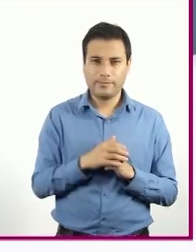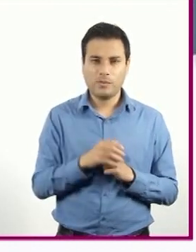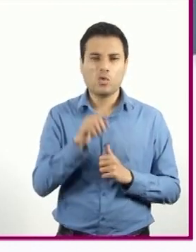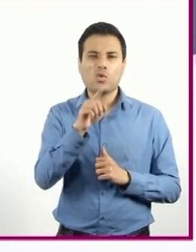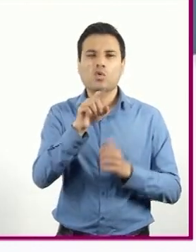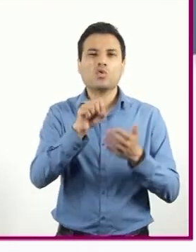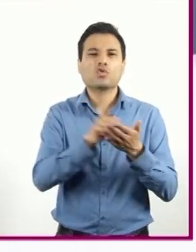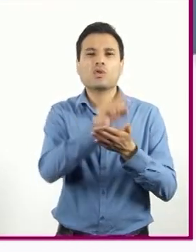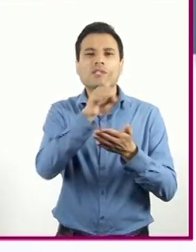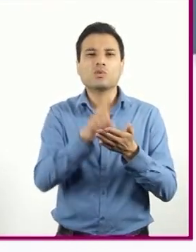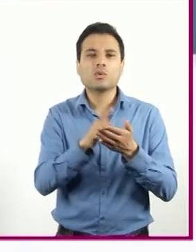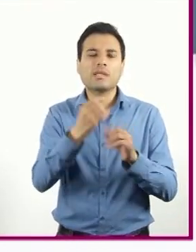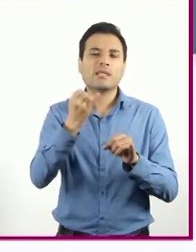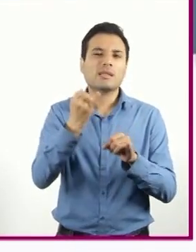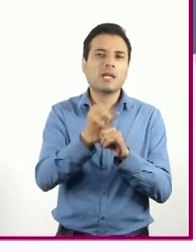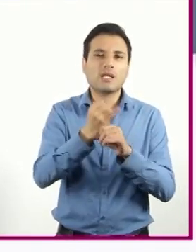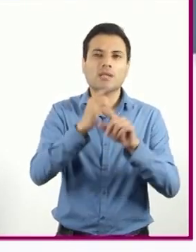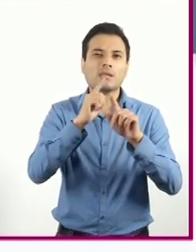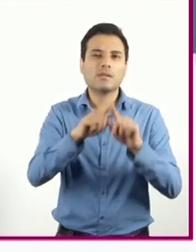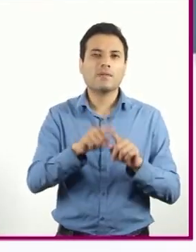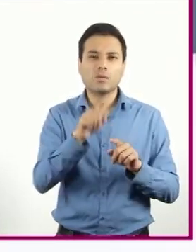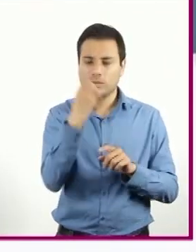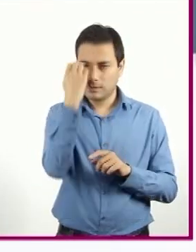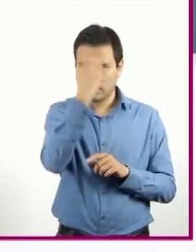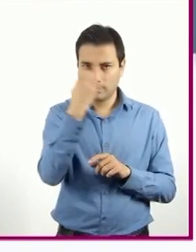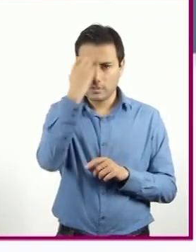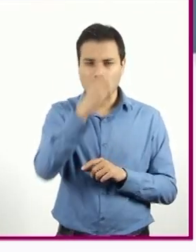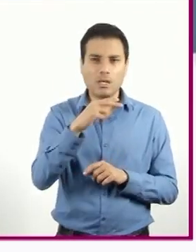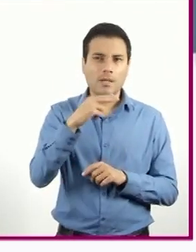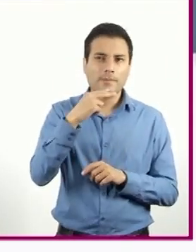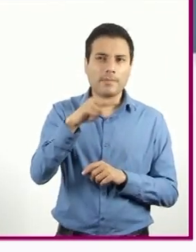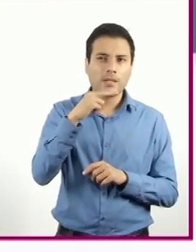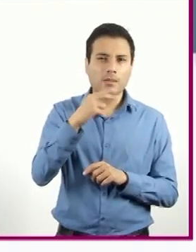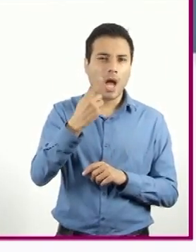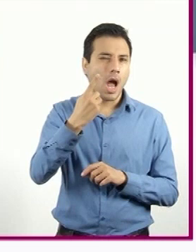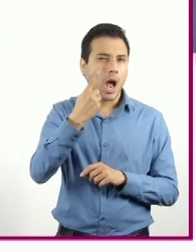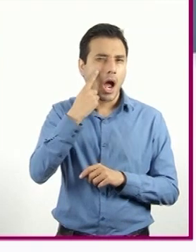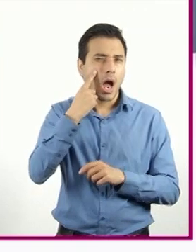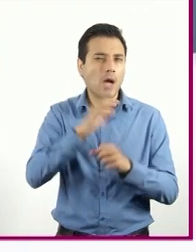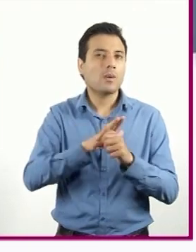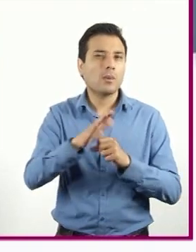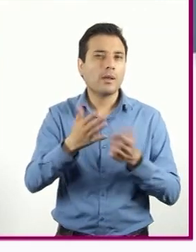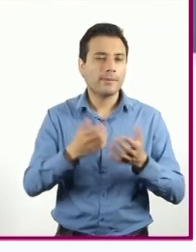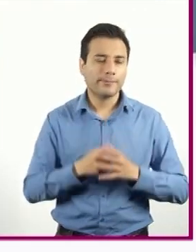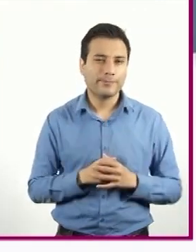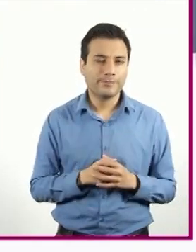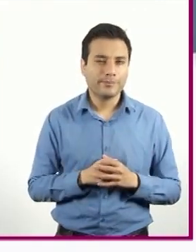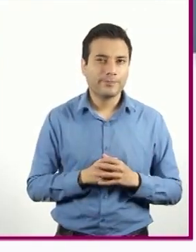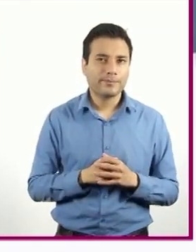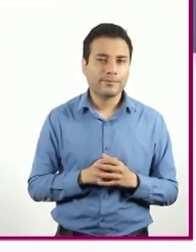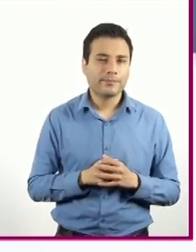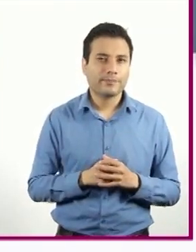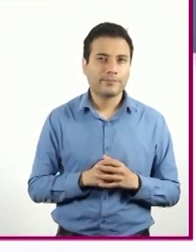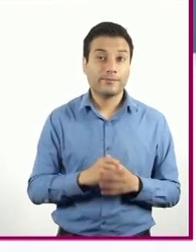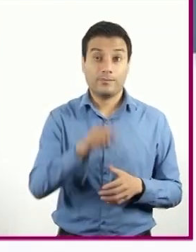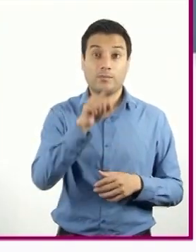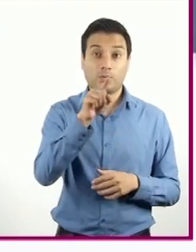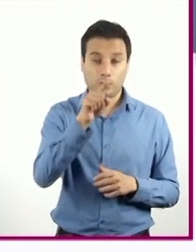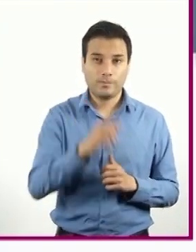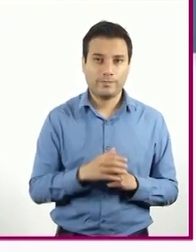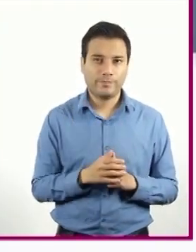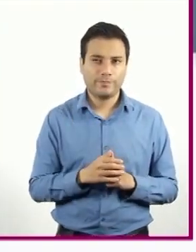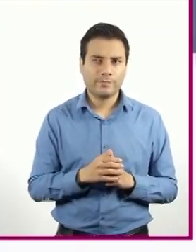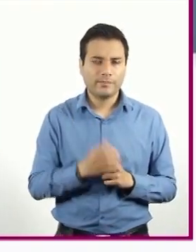formulario electrónico e identifica los verbos más recurrentes en las instrucciones. Anota a